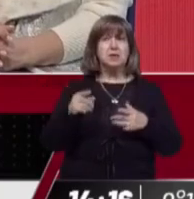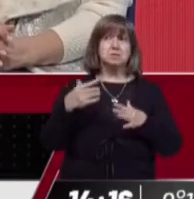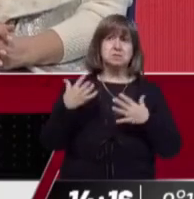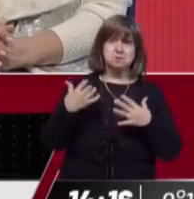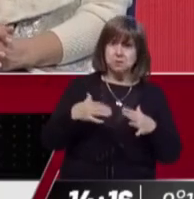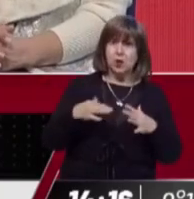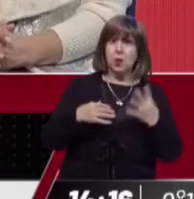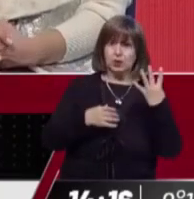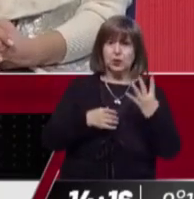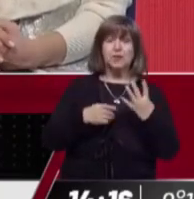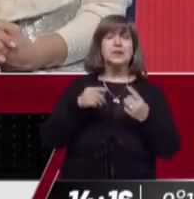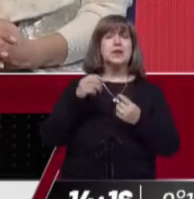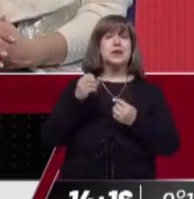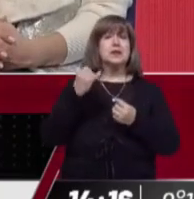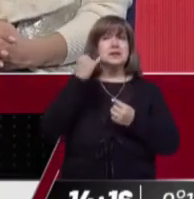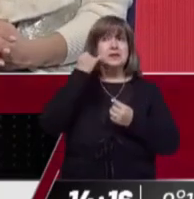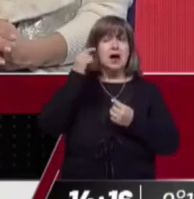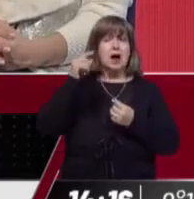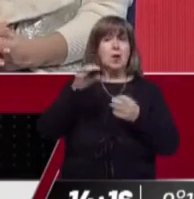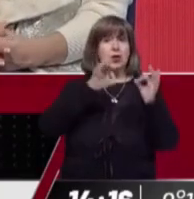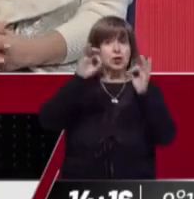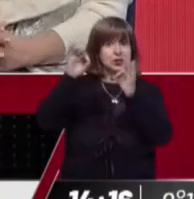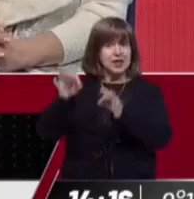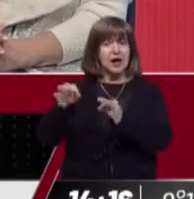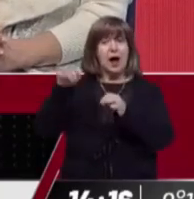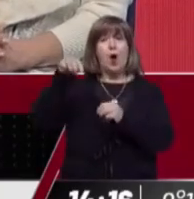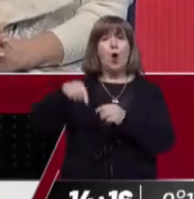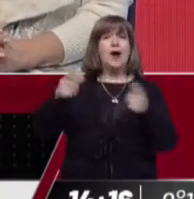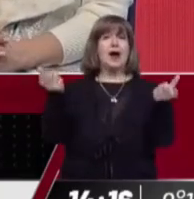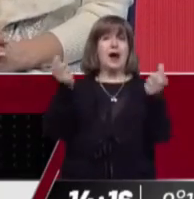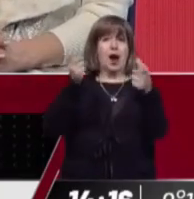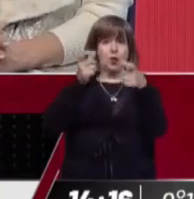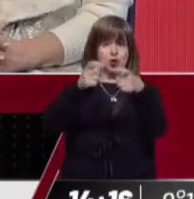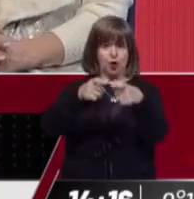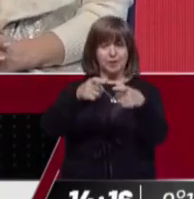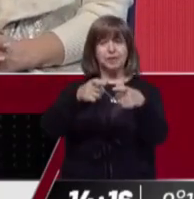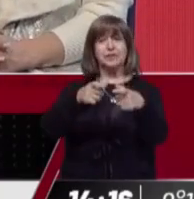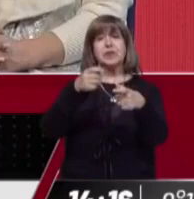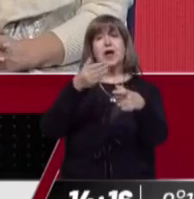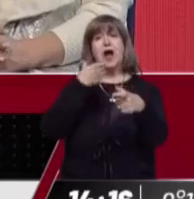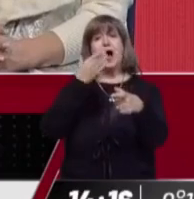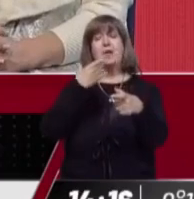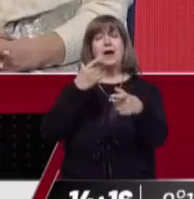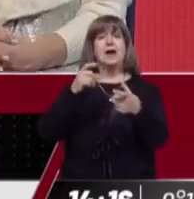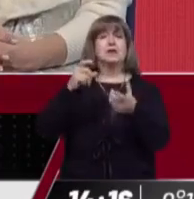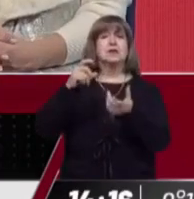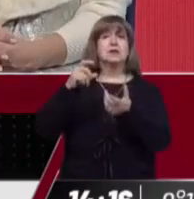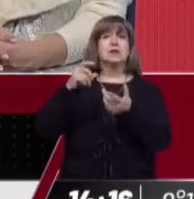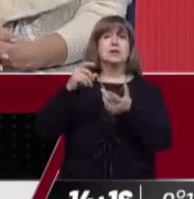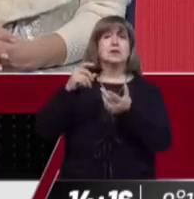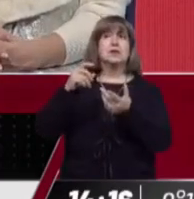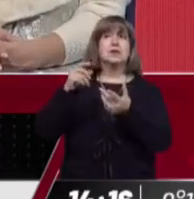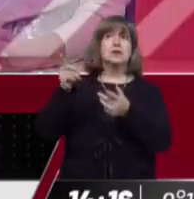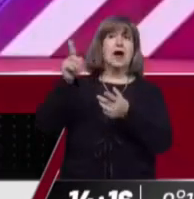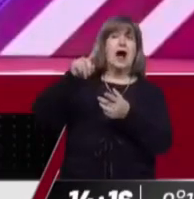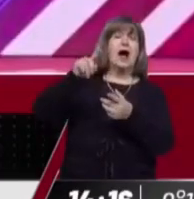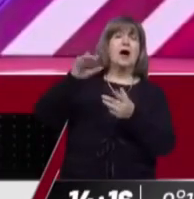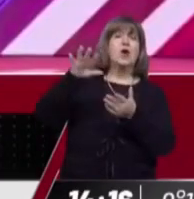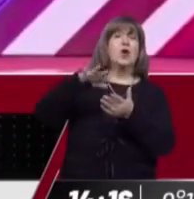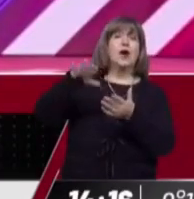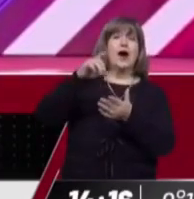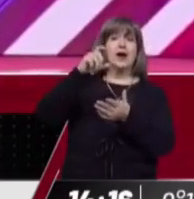viajado. Y bueno, ya él directamente hoy mismo con California hay 4 horas de